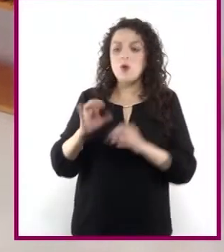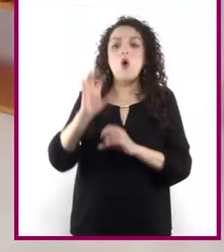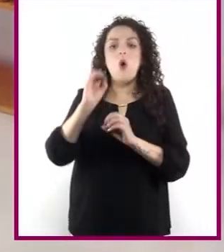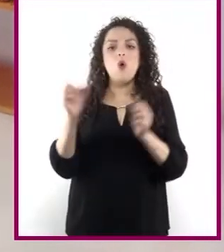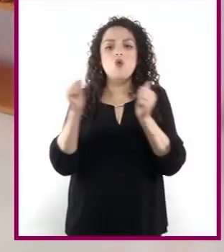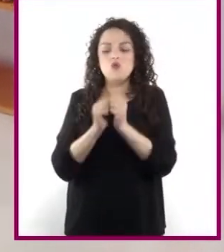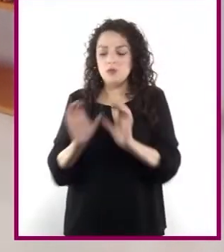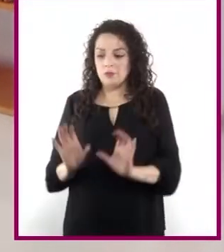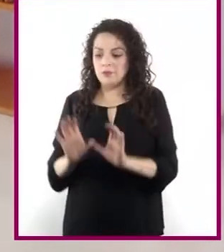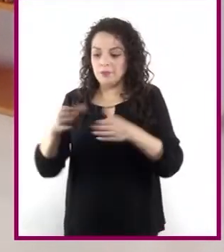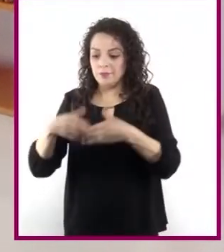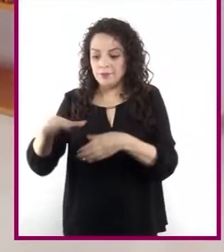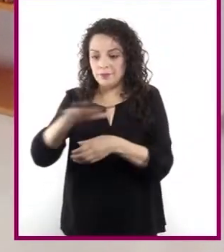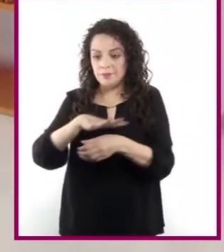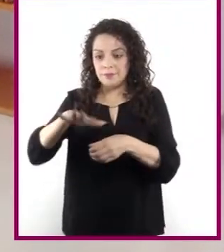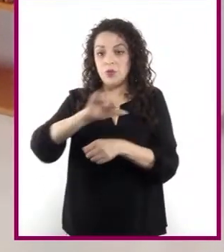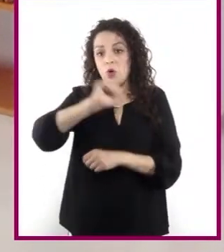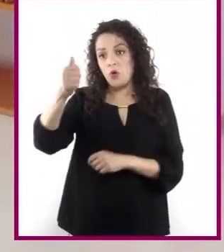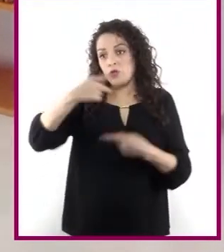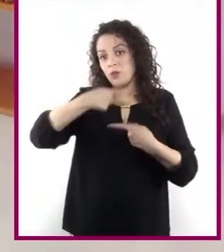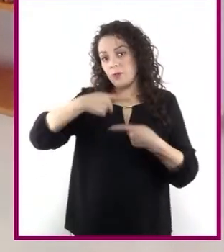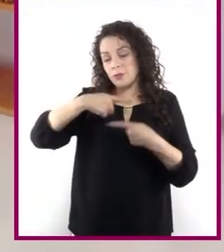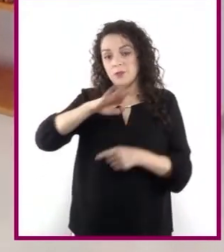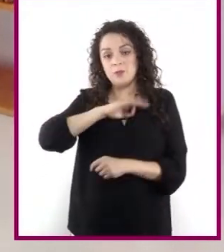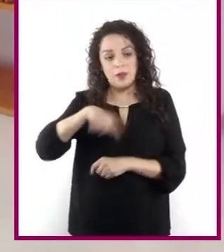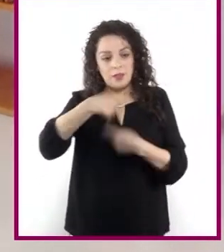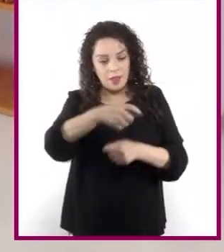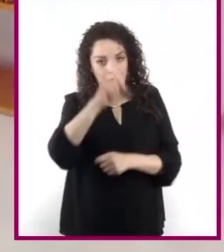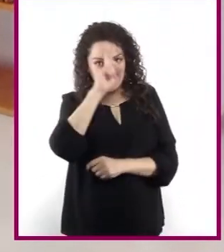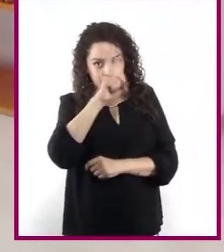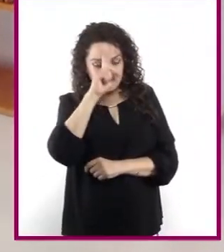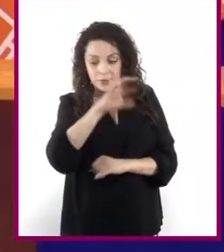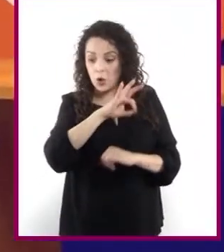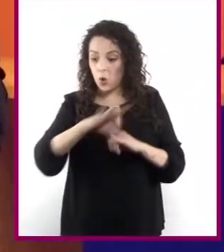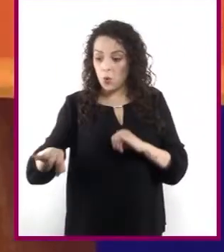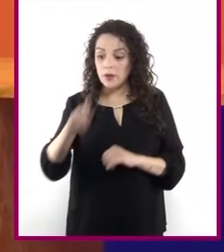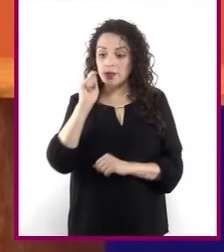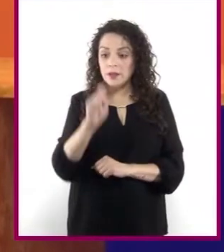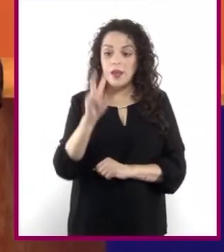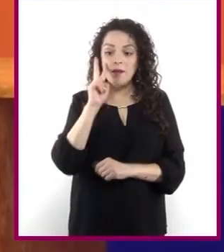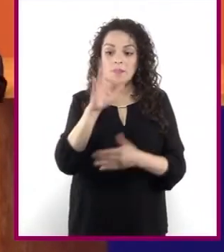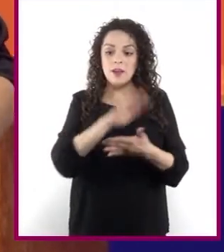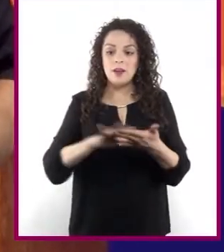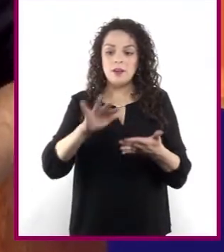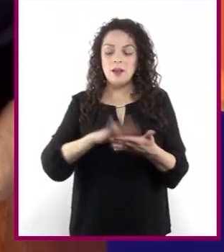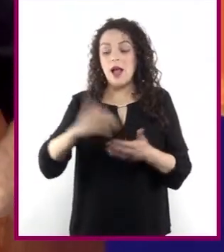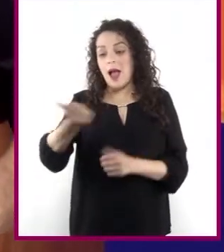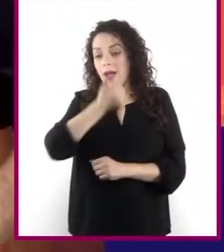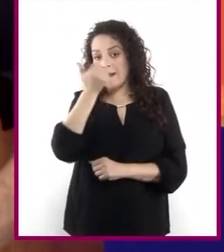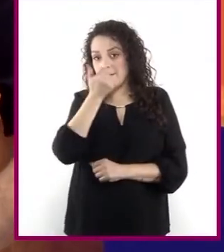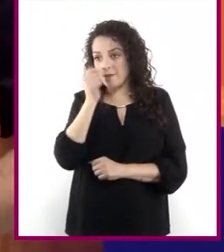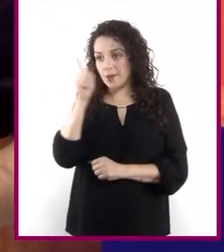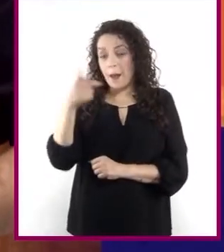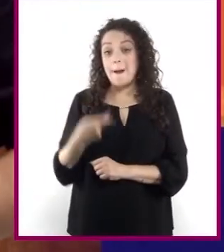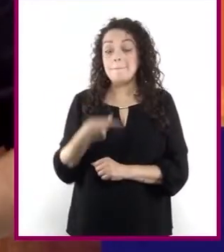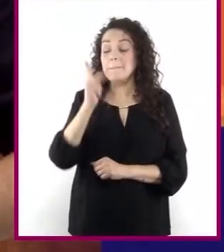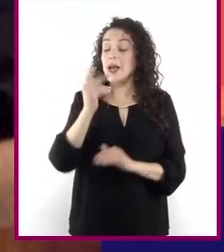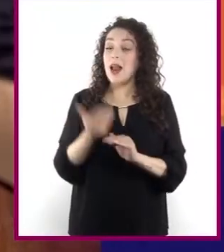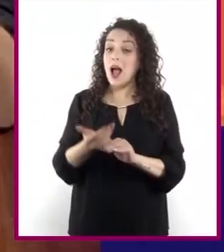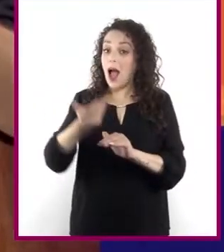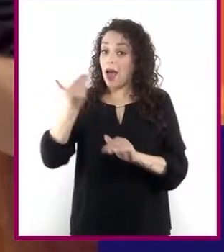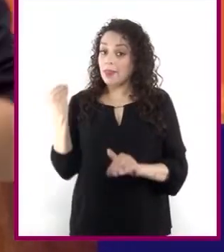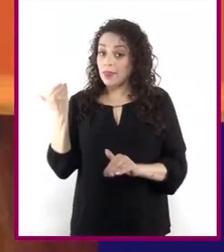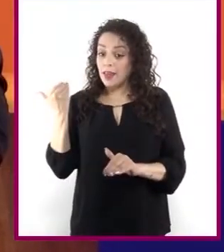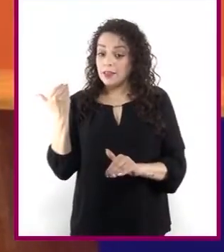que otros les puedan dar sus sugerencias. Por último, veamos la lectura de la alumna, pero antes de